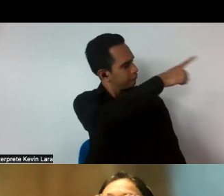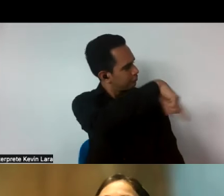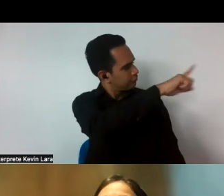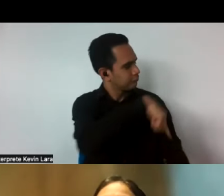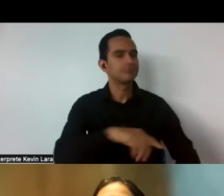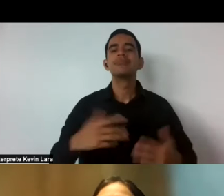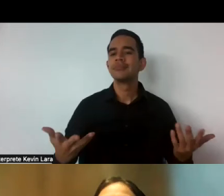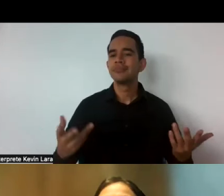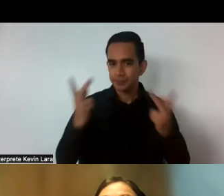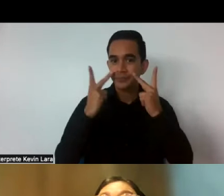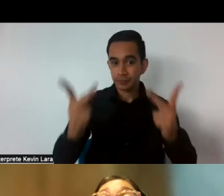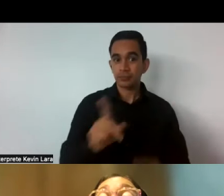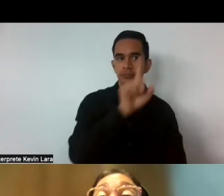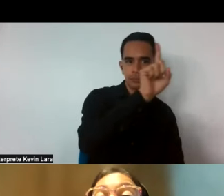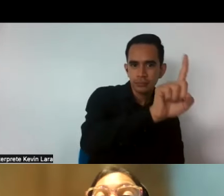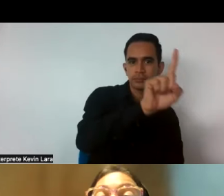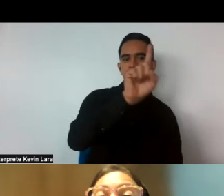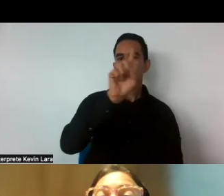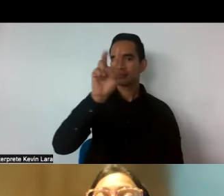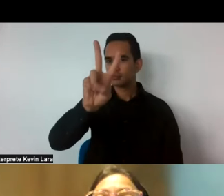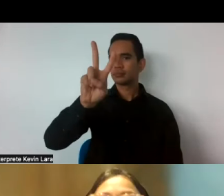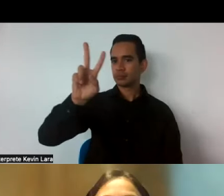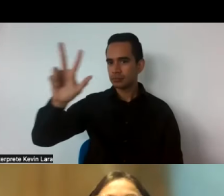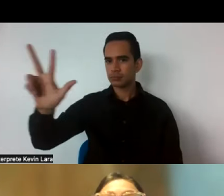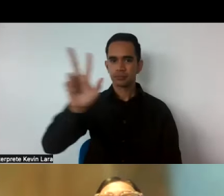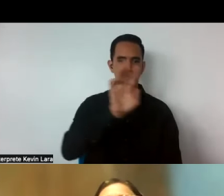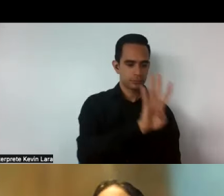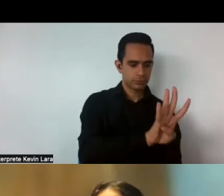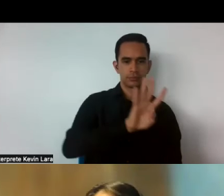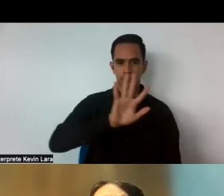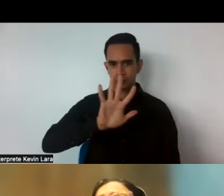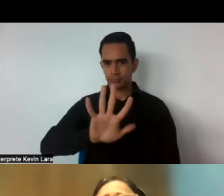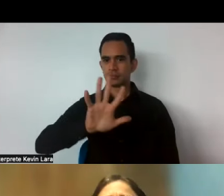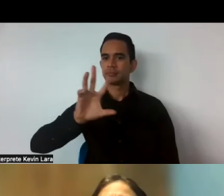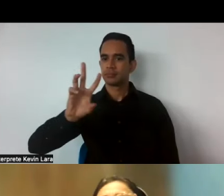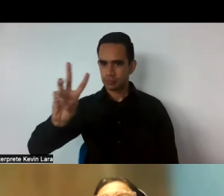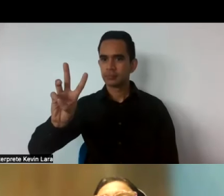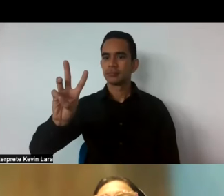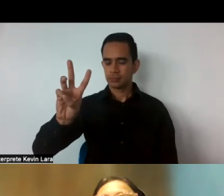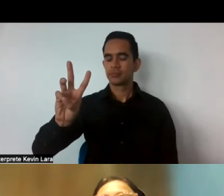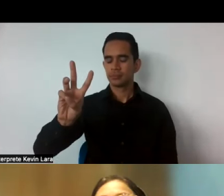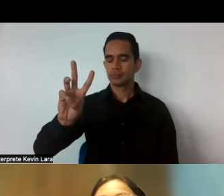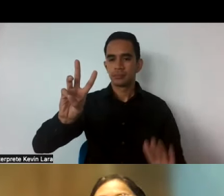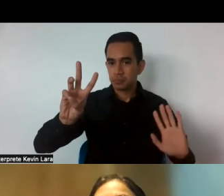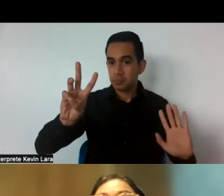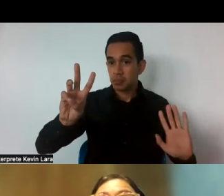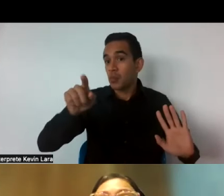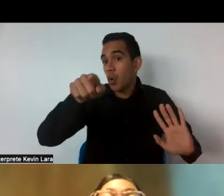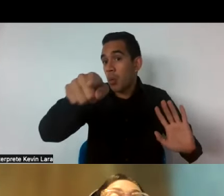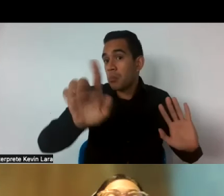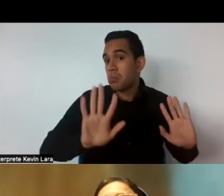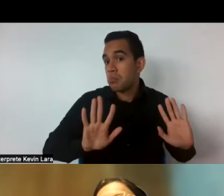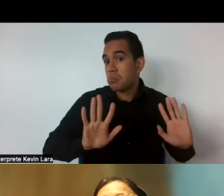seis imágenes. Seis imágenes que cada uno le da la interpretación.